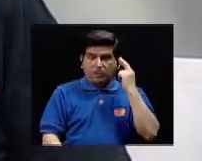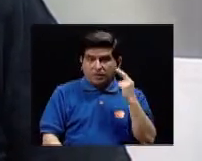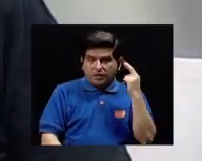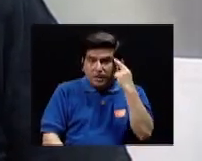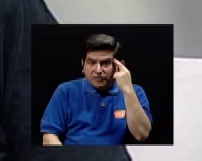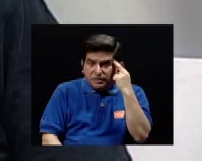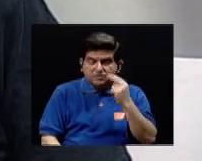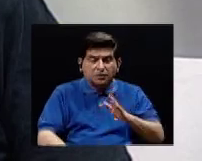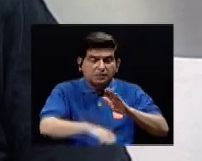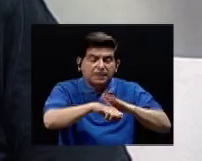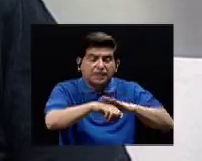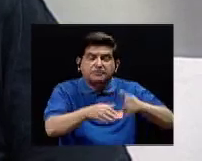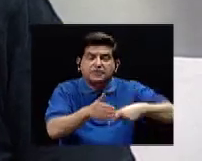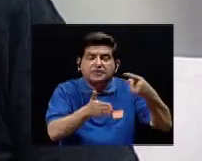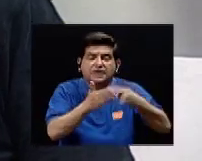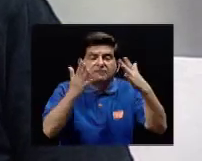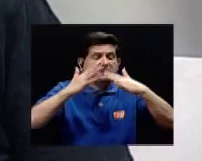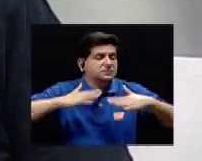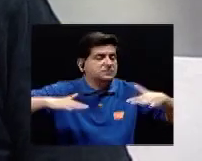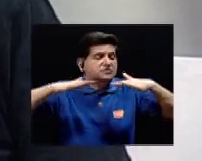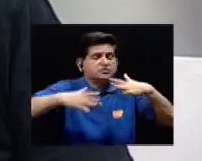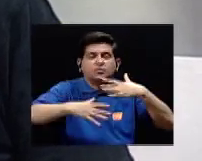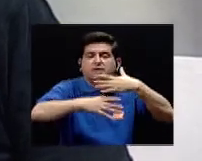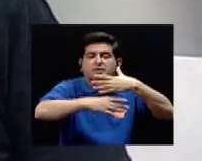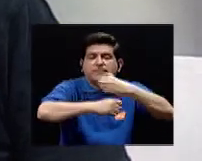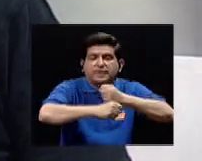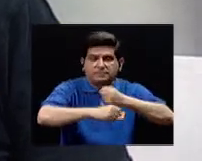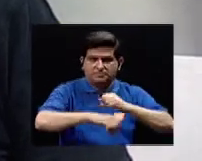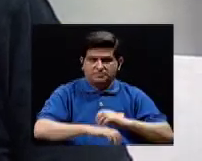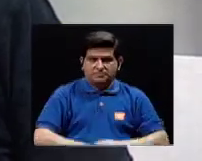porque es lo que permite a veces crear un ambiente, ¿verdad?